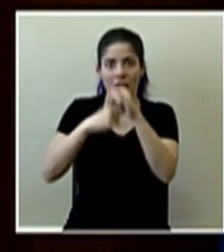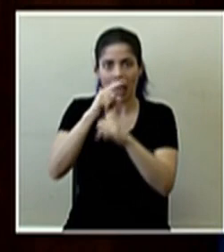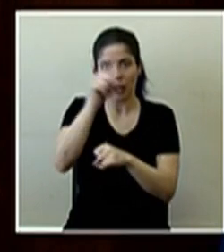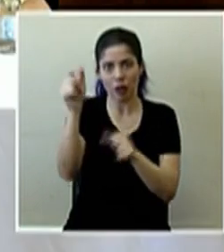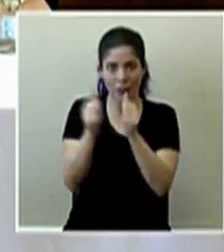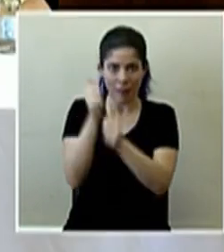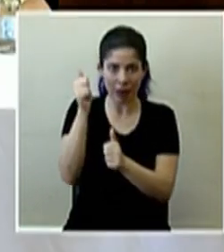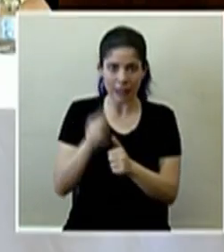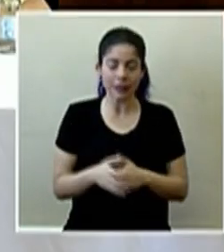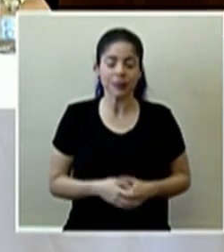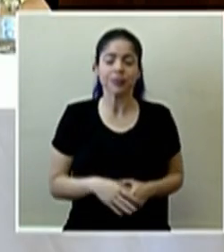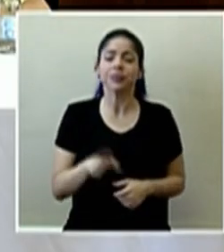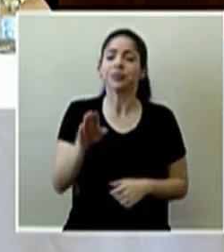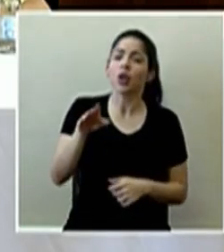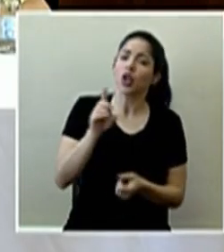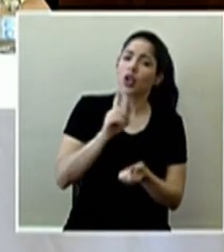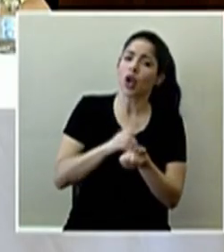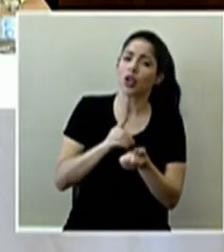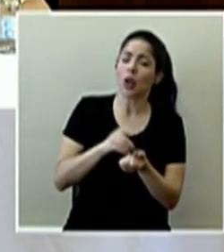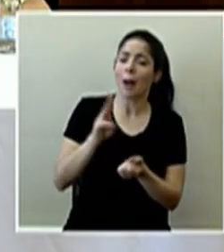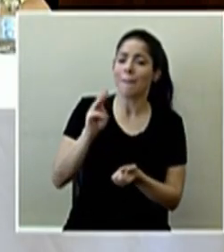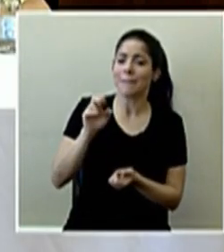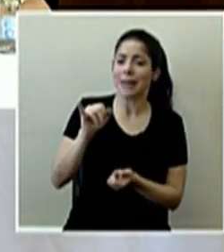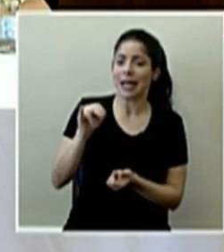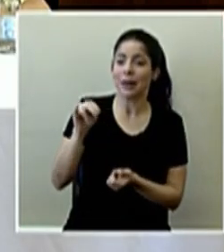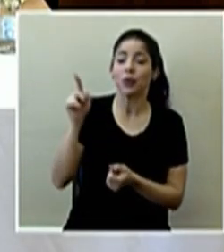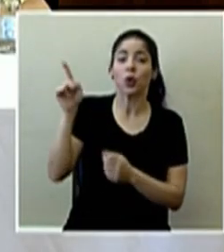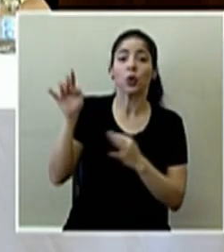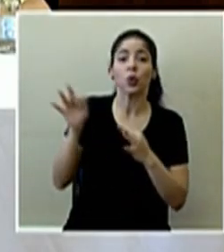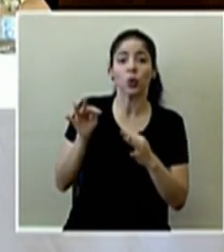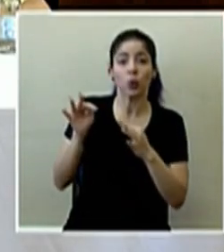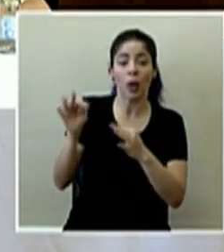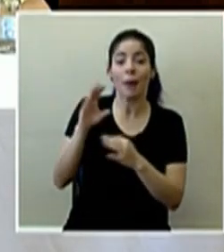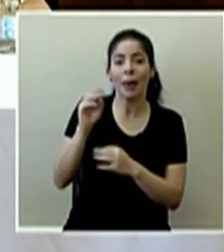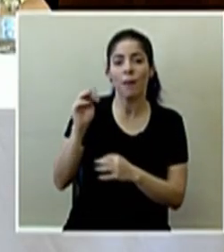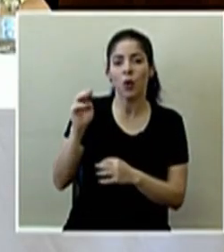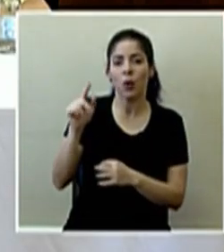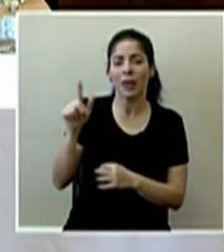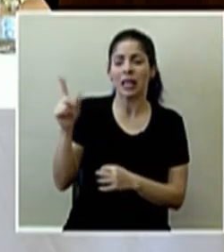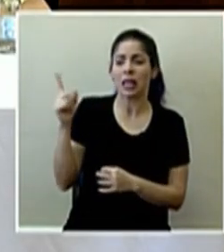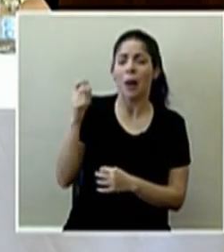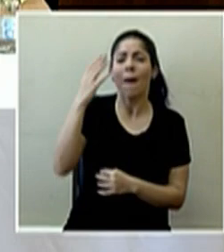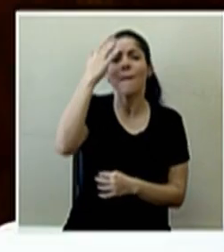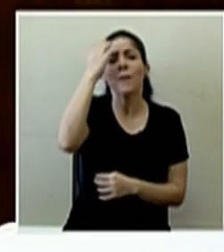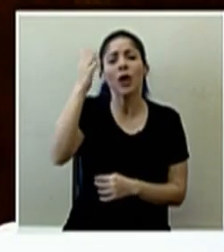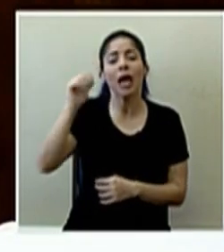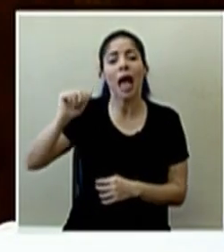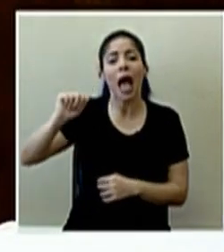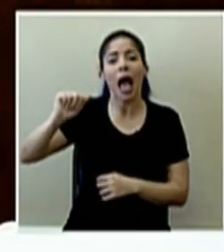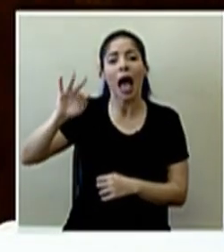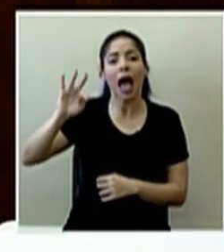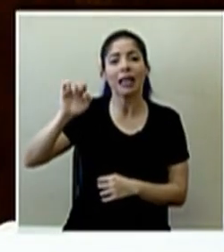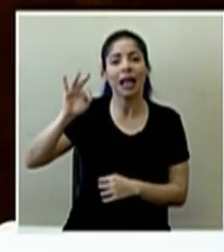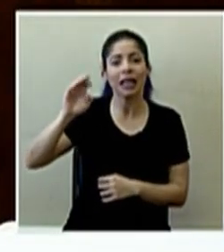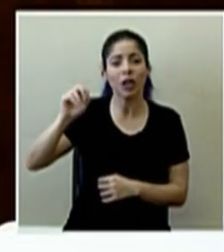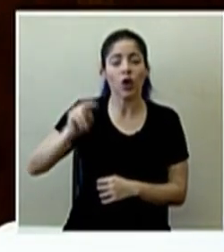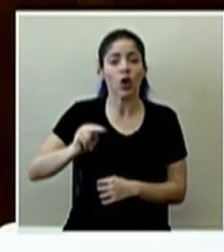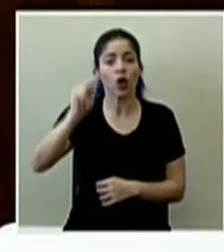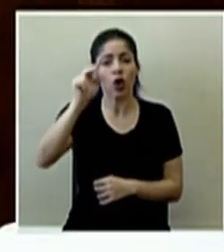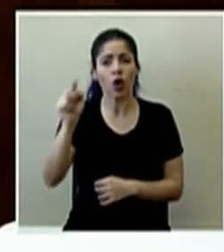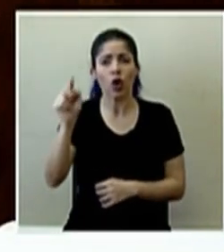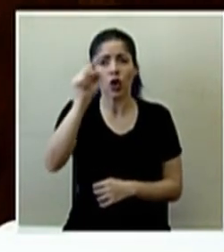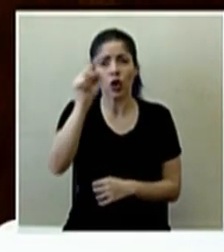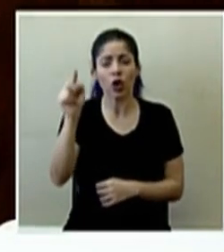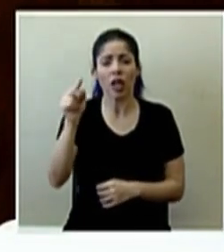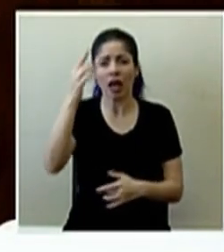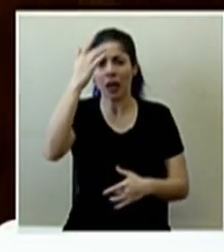Doctor Marín, un medio regional de Turrialba y Monumental nos consultan, ¿por qué las zonas atlánticas y norte registran menos casos de